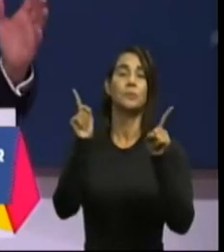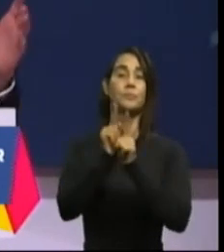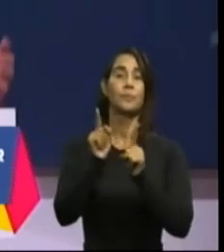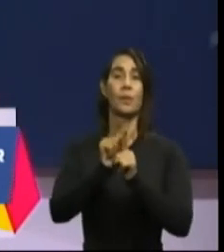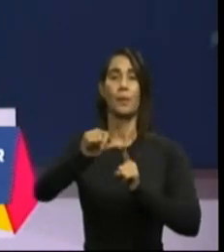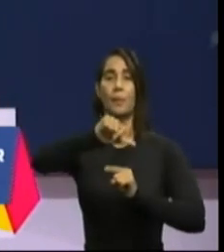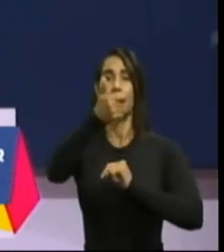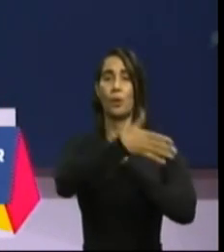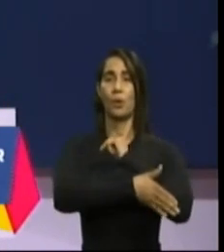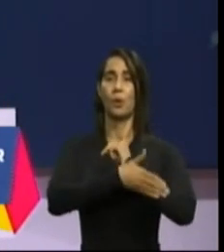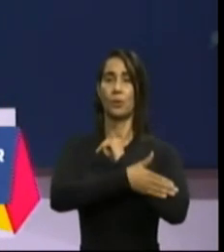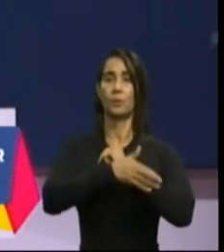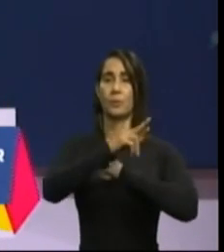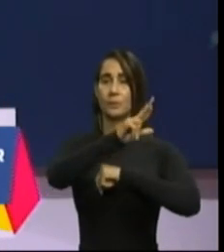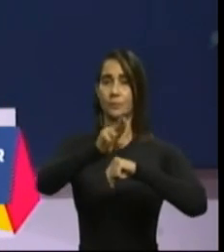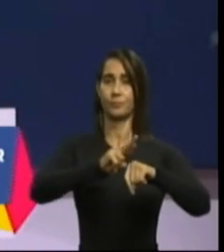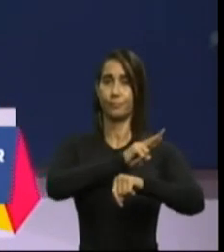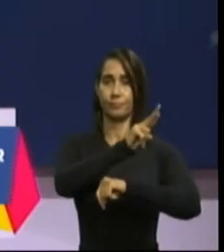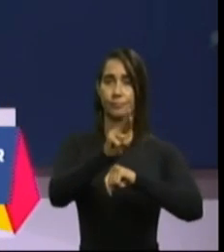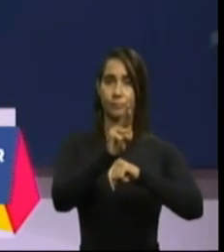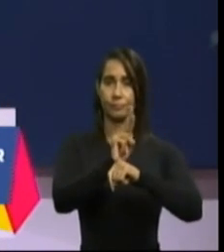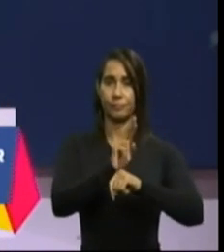también con otros países de la región.